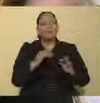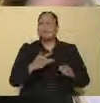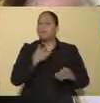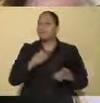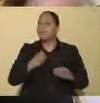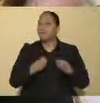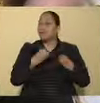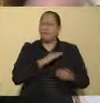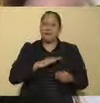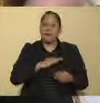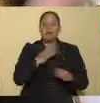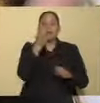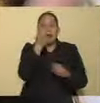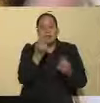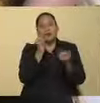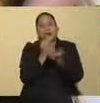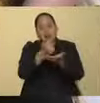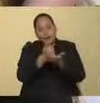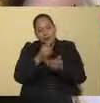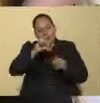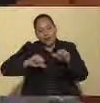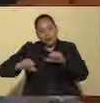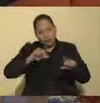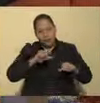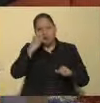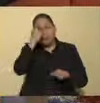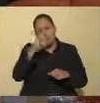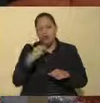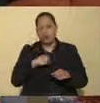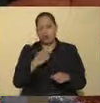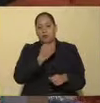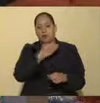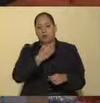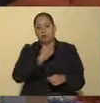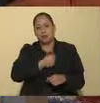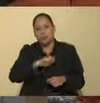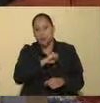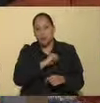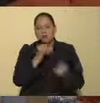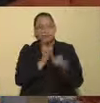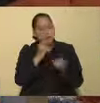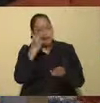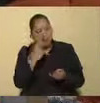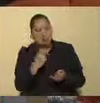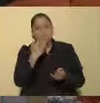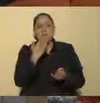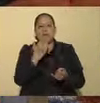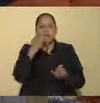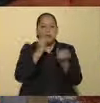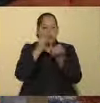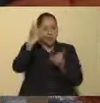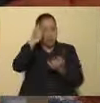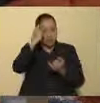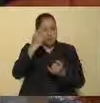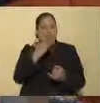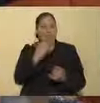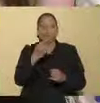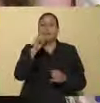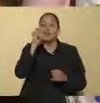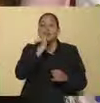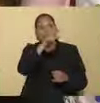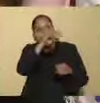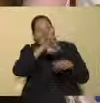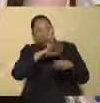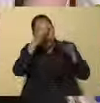esto, la cirugía plástica puede ayudar a que tú estés muy pleno y muy sano desde el punto de vista físico y también mental. Claro, pero haciéndolo con un buen